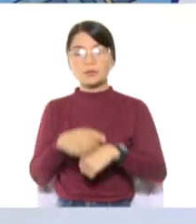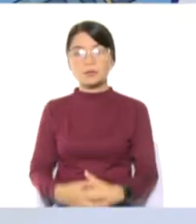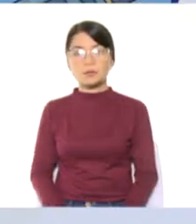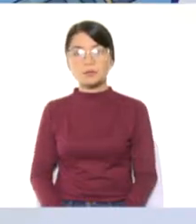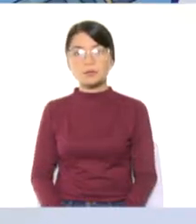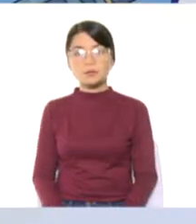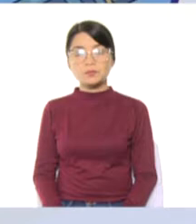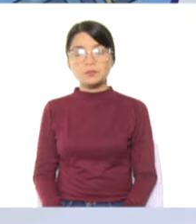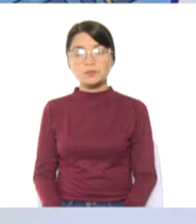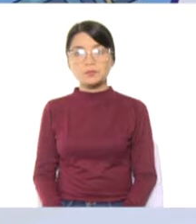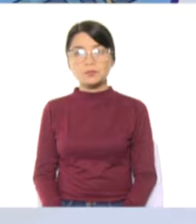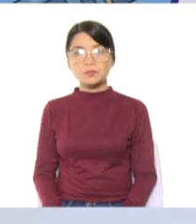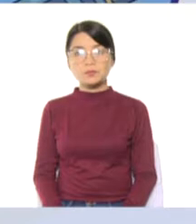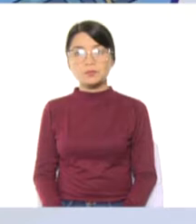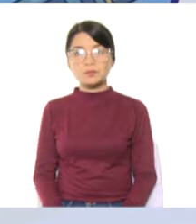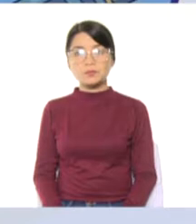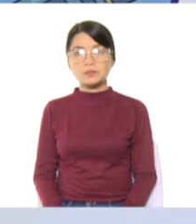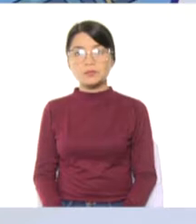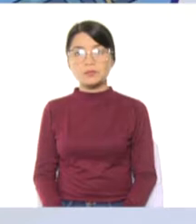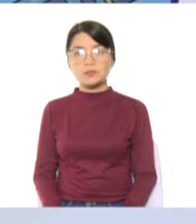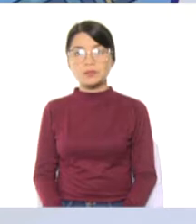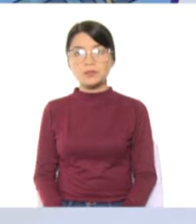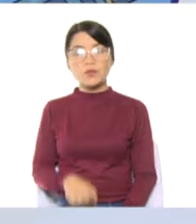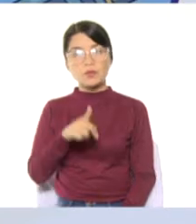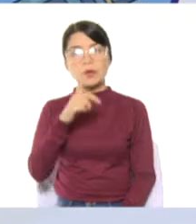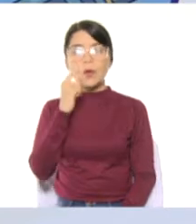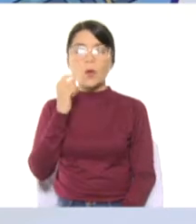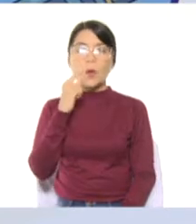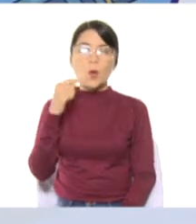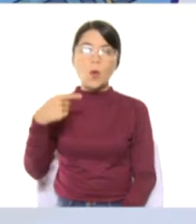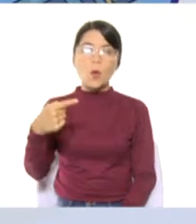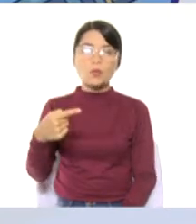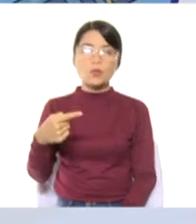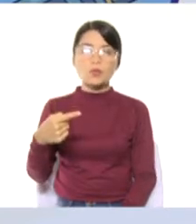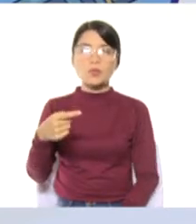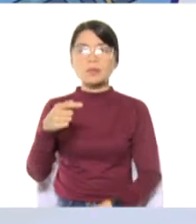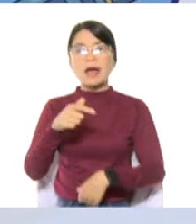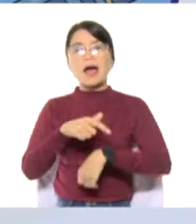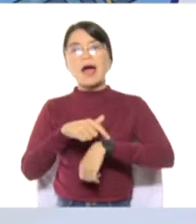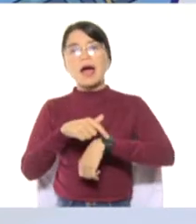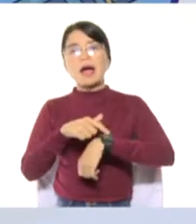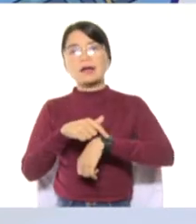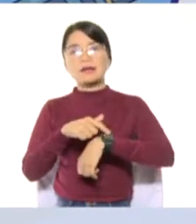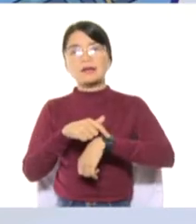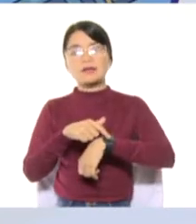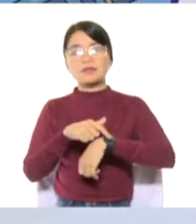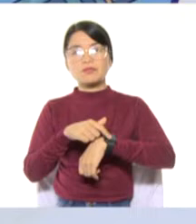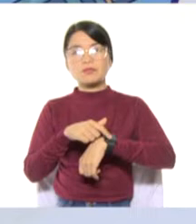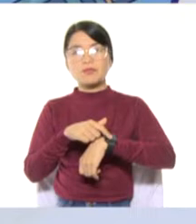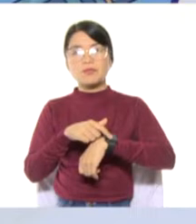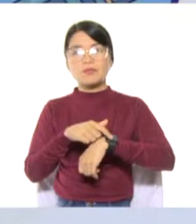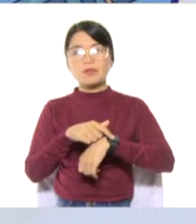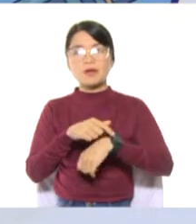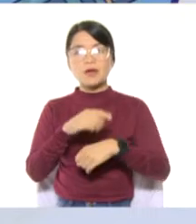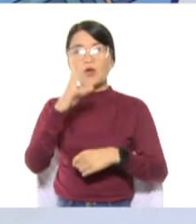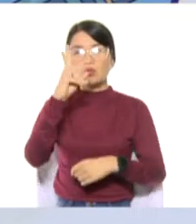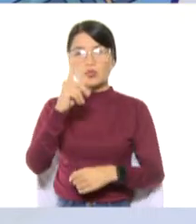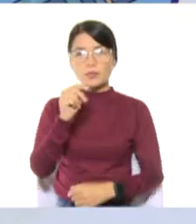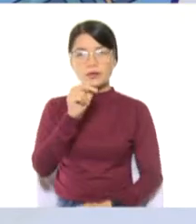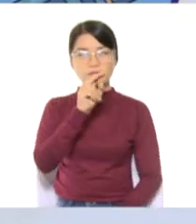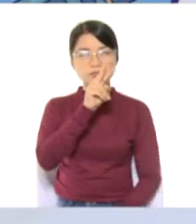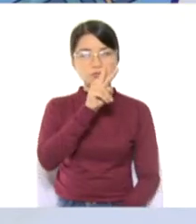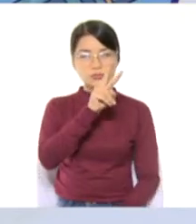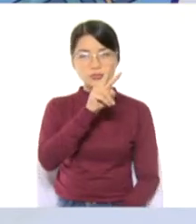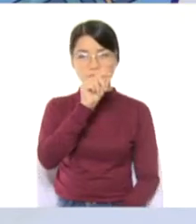más que todo, estamos acostumbrados a manejar relojes digitales, ¿okay? No manejamos mucho la parte de los relojes analógicos, ¿okay? A veces que sí,